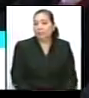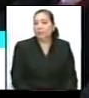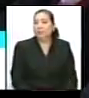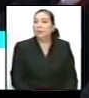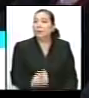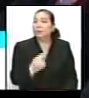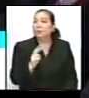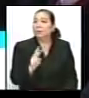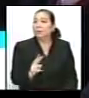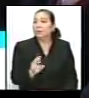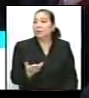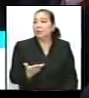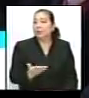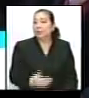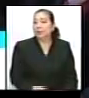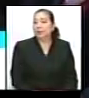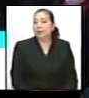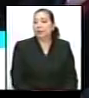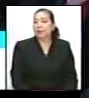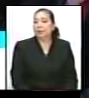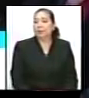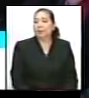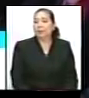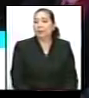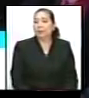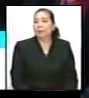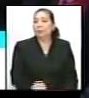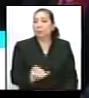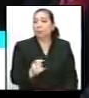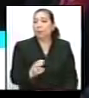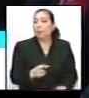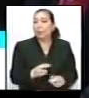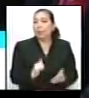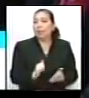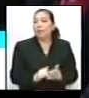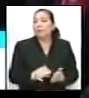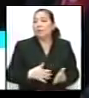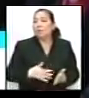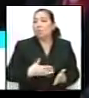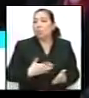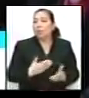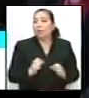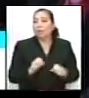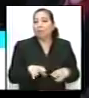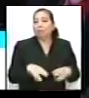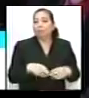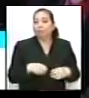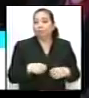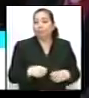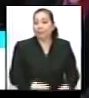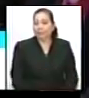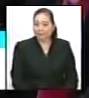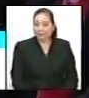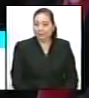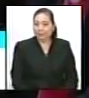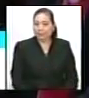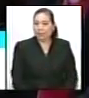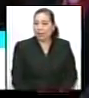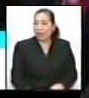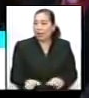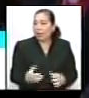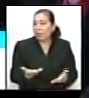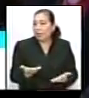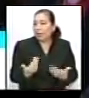estamos viendo el levantamiento de la inmunidad para que se pueda admitir y haga los